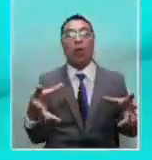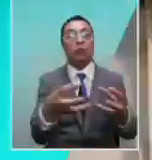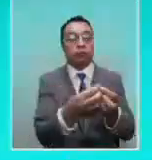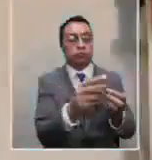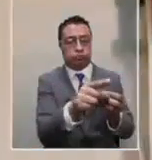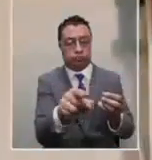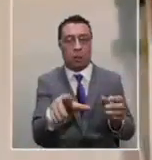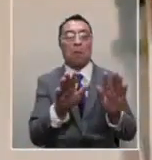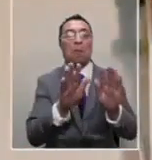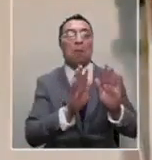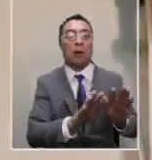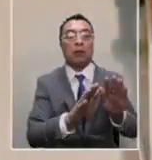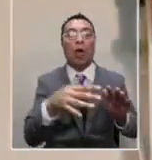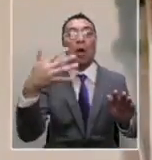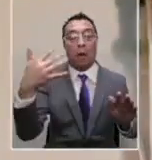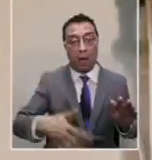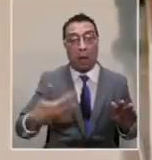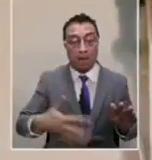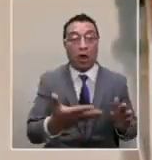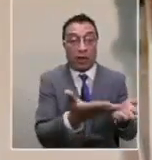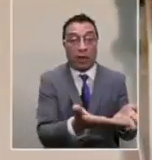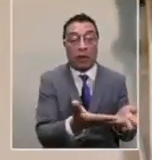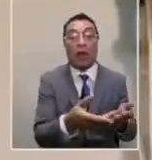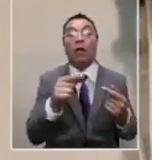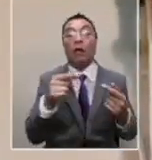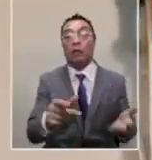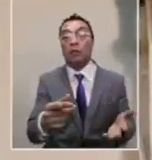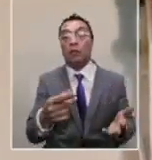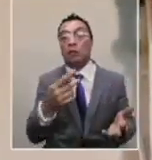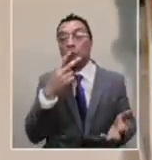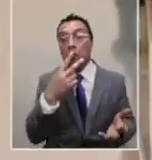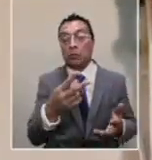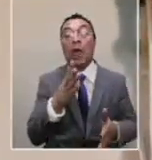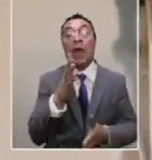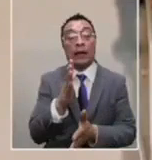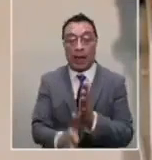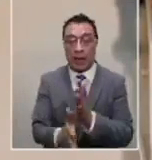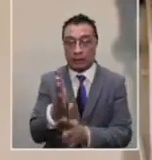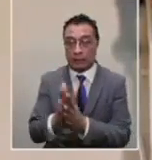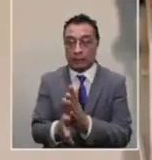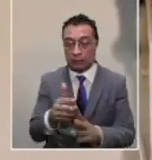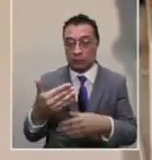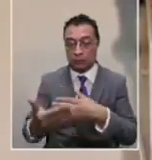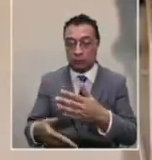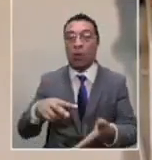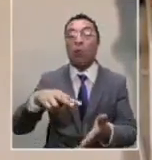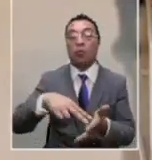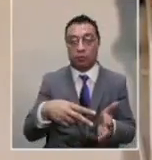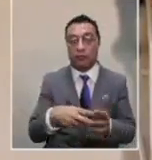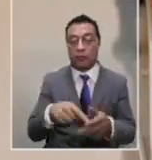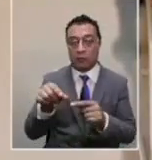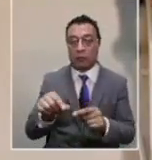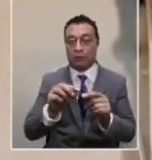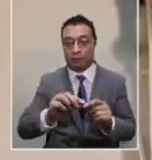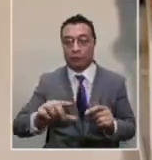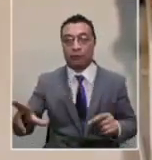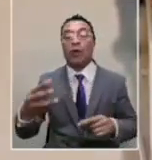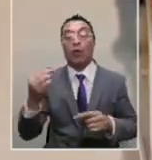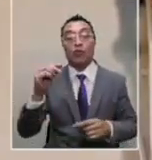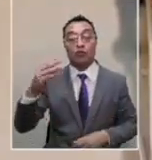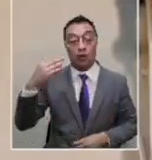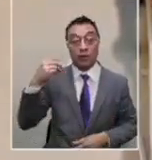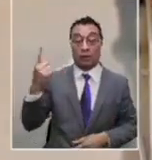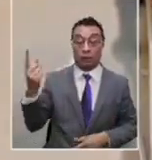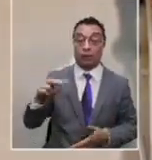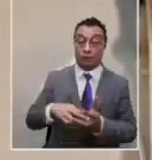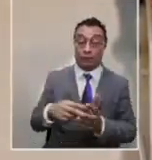es un flujo que se mantiene con cierta importancia, y en los 2000 hubo un aceleramiento a propósito de la crisis que hubo en el vecino